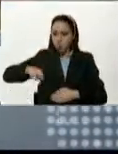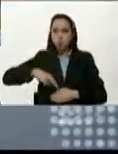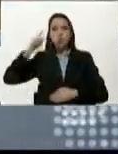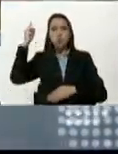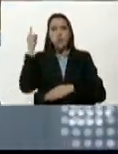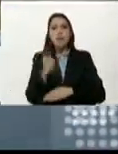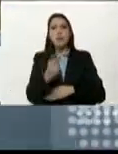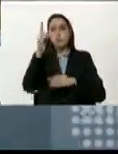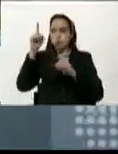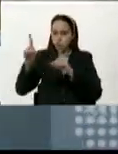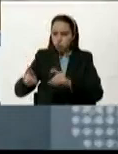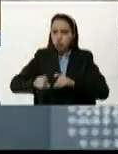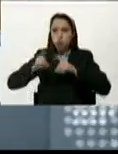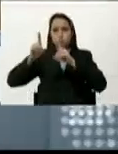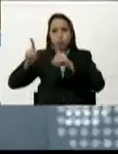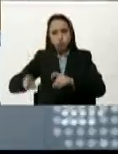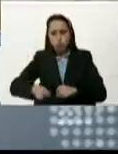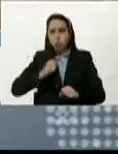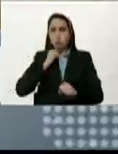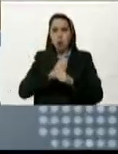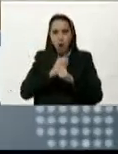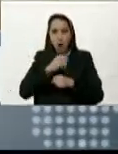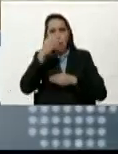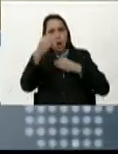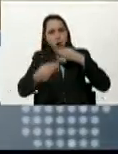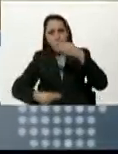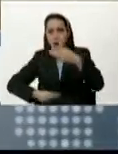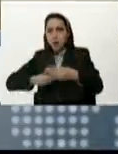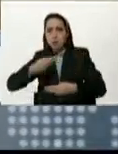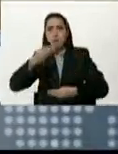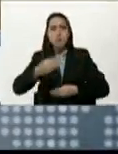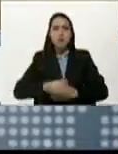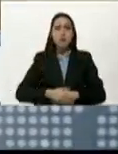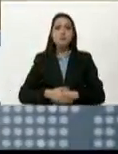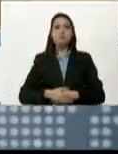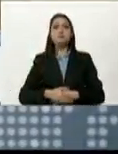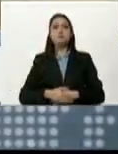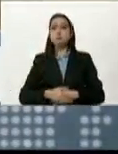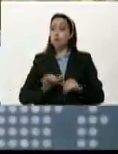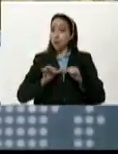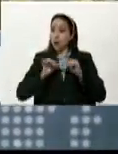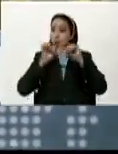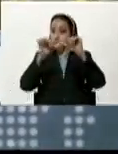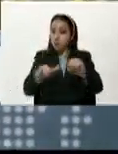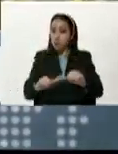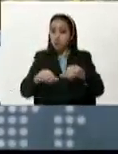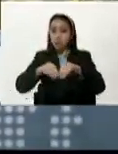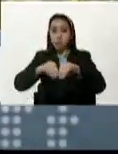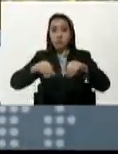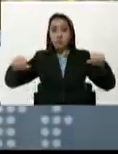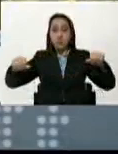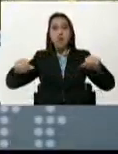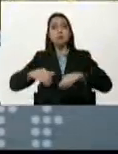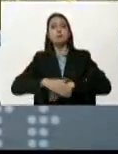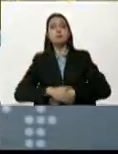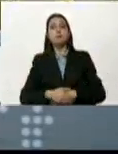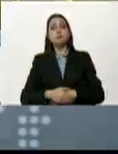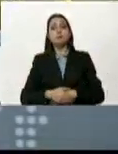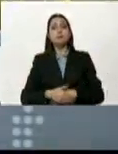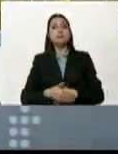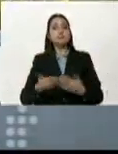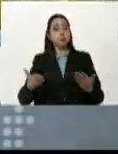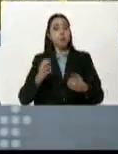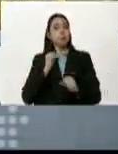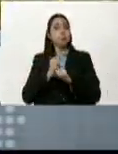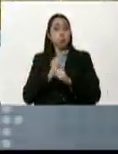cultivar construir sobre la que hay que avanzar eso amerita mucho